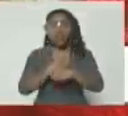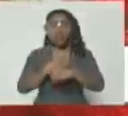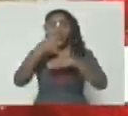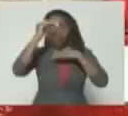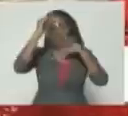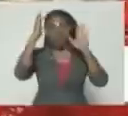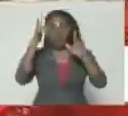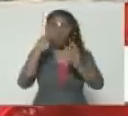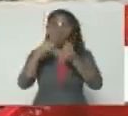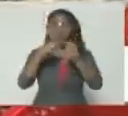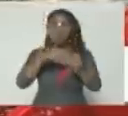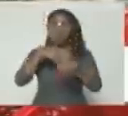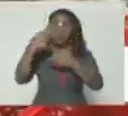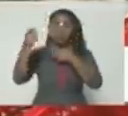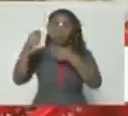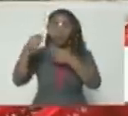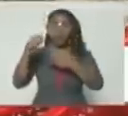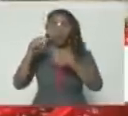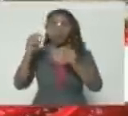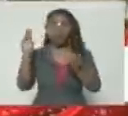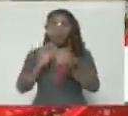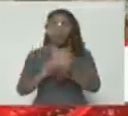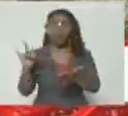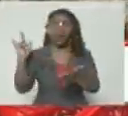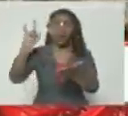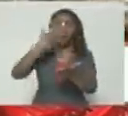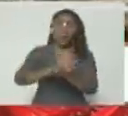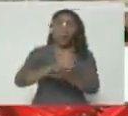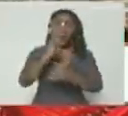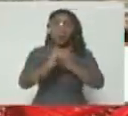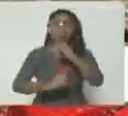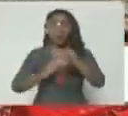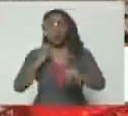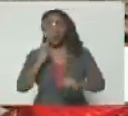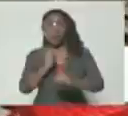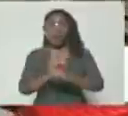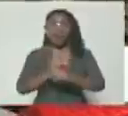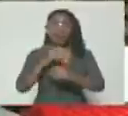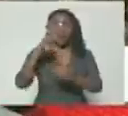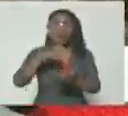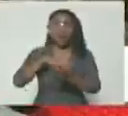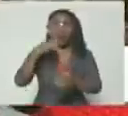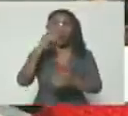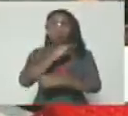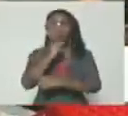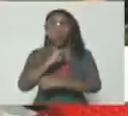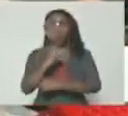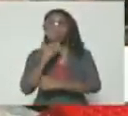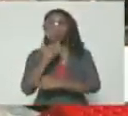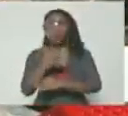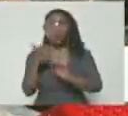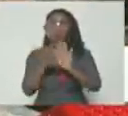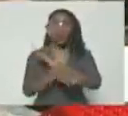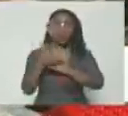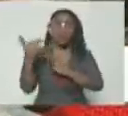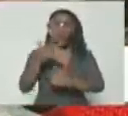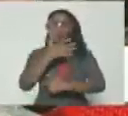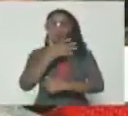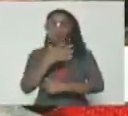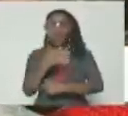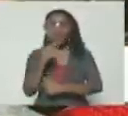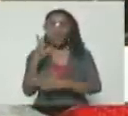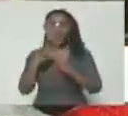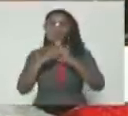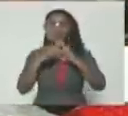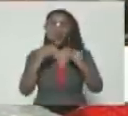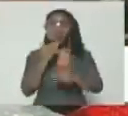exportador ubicada en el Aeropuerto Internacional de La Chinita, en el estado Zulia, que permitirá facilitar todos